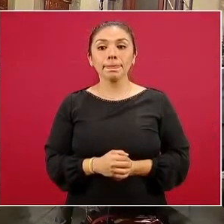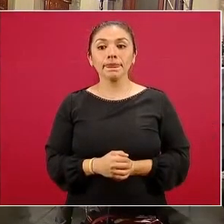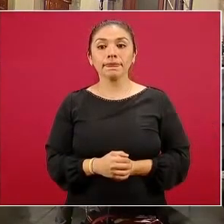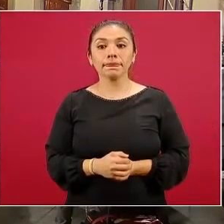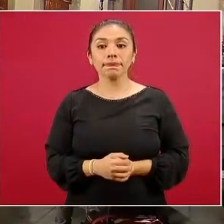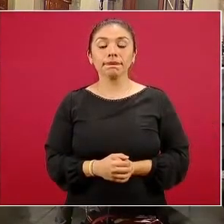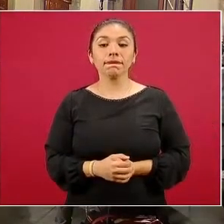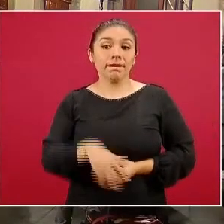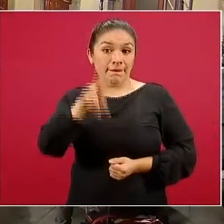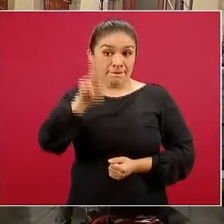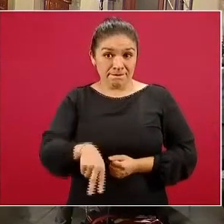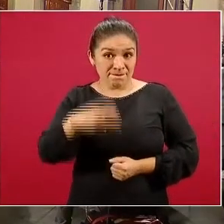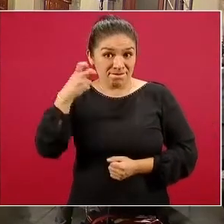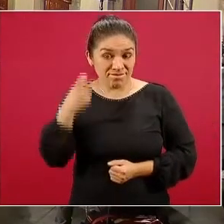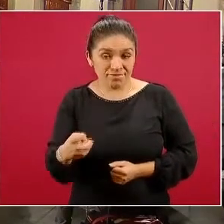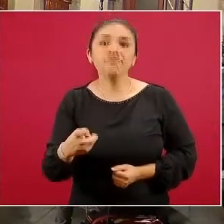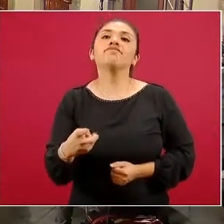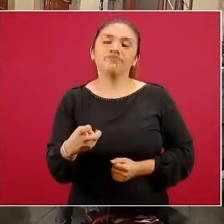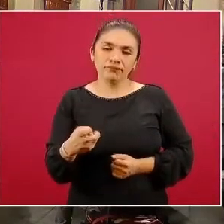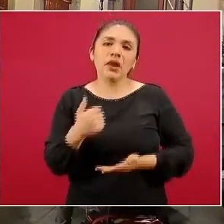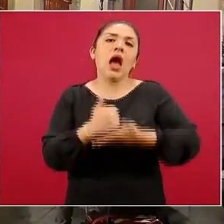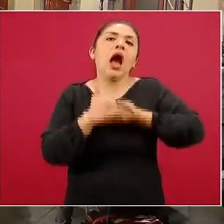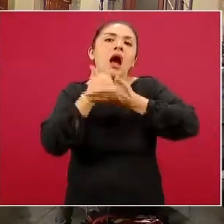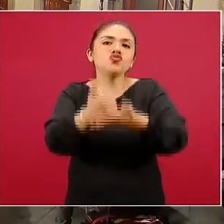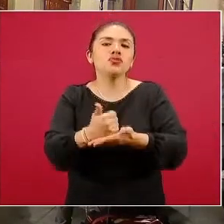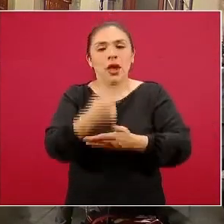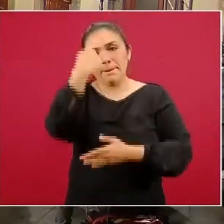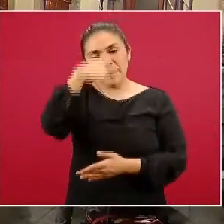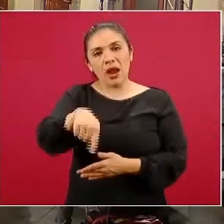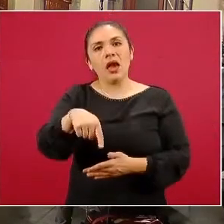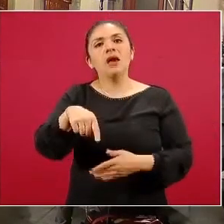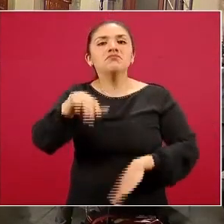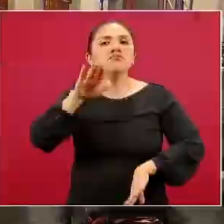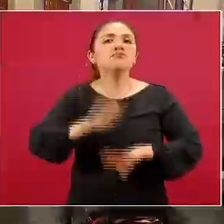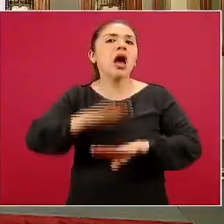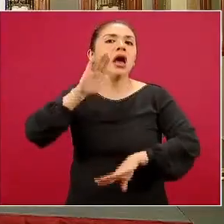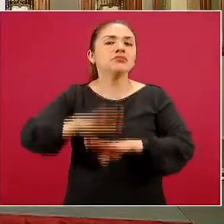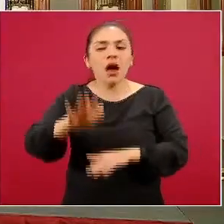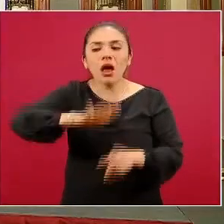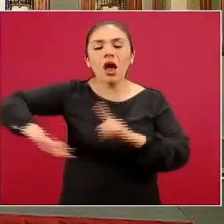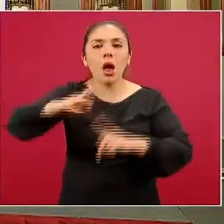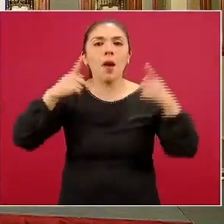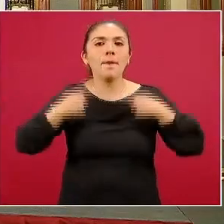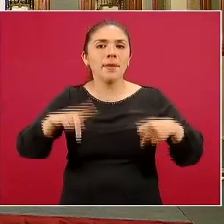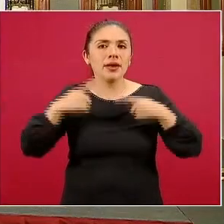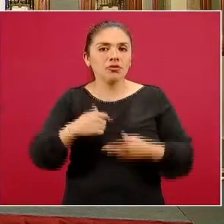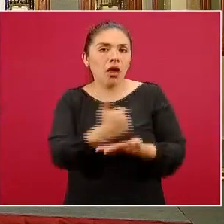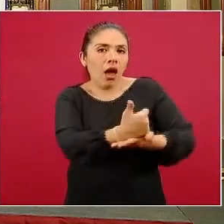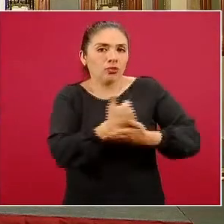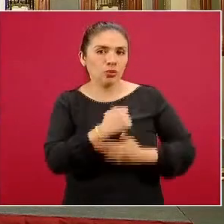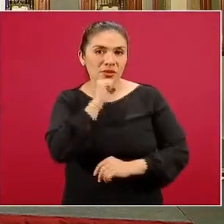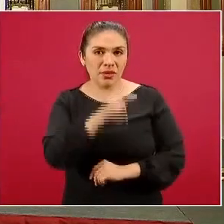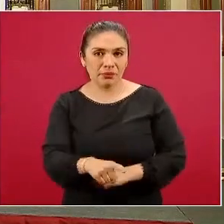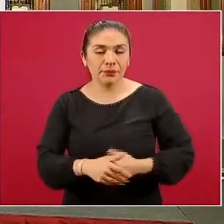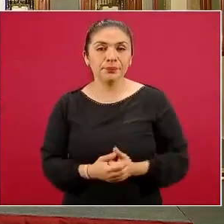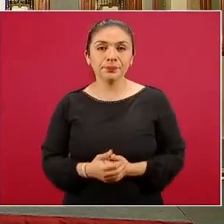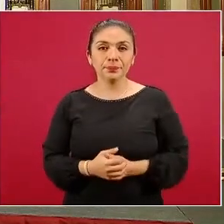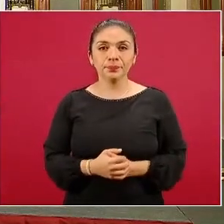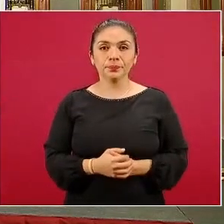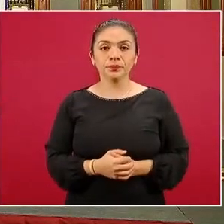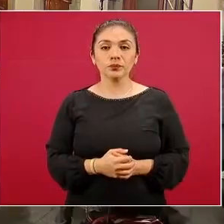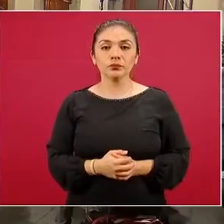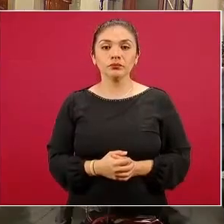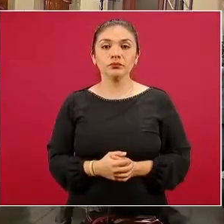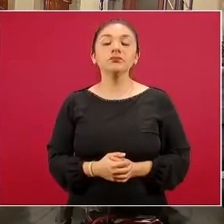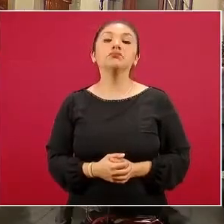esto evidentemente van a ayudar al resto de la comunidad. Si me pasas la siguiente, por favor.